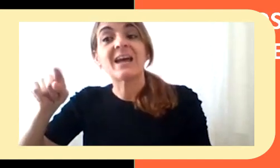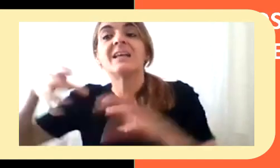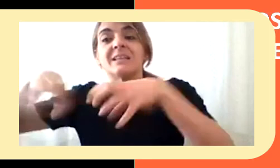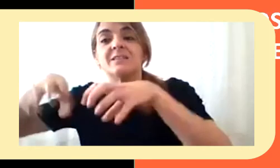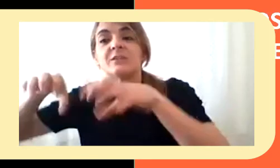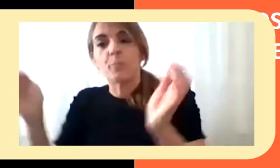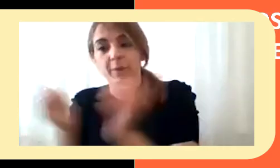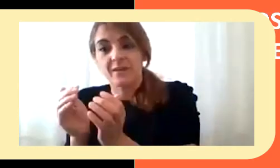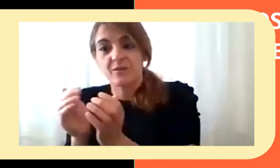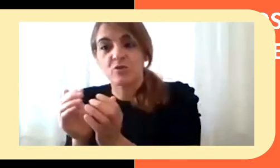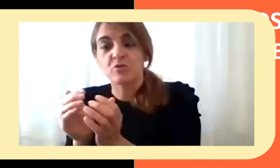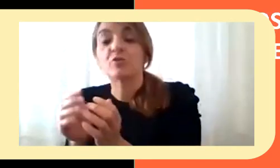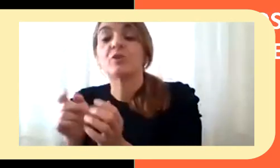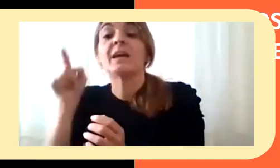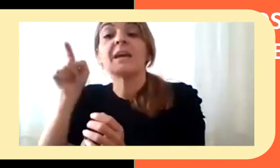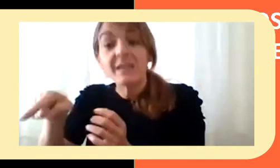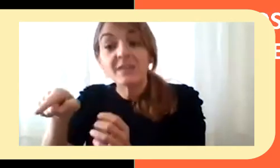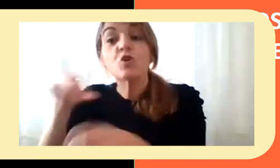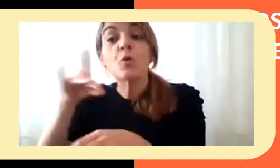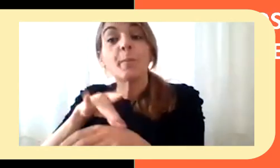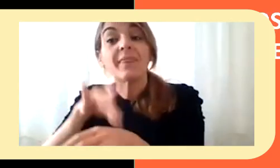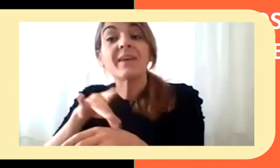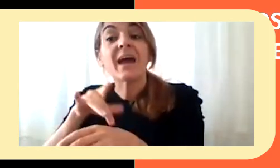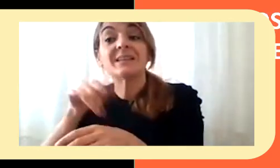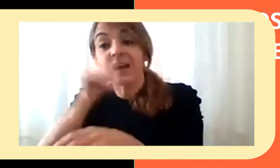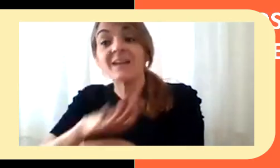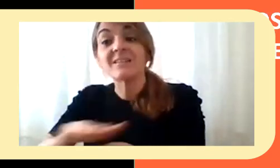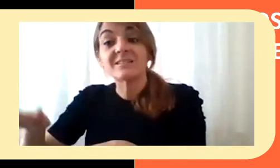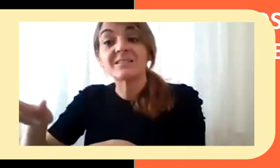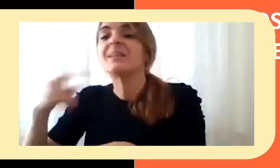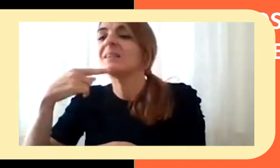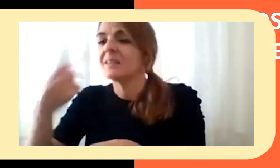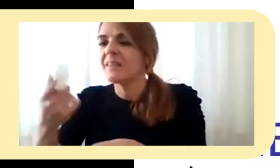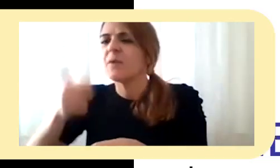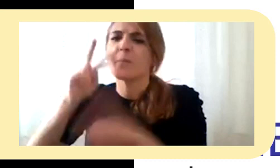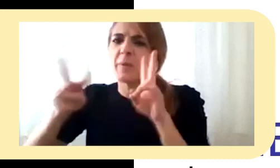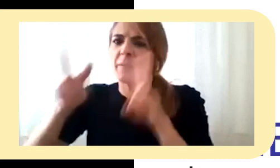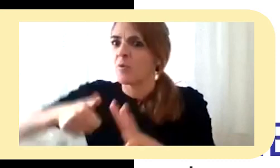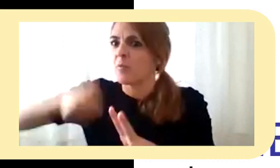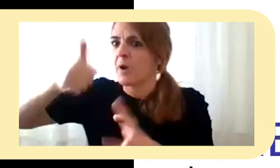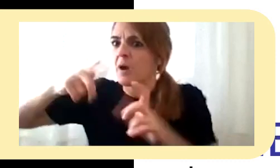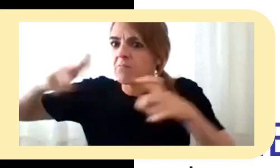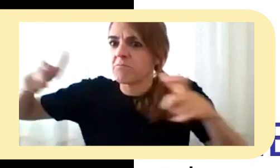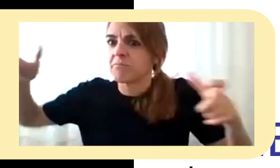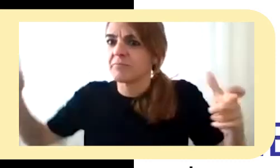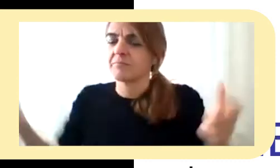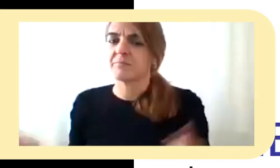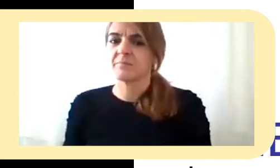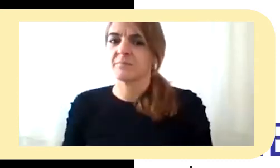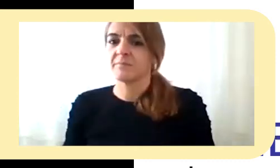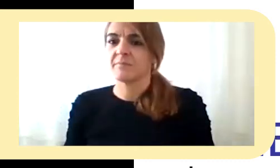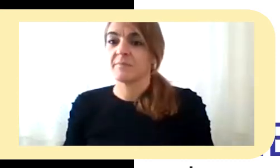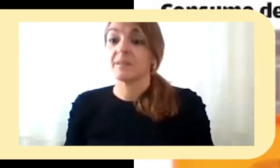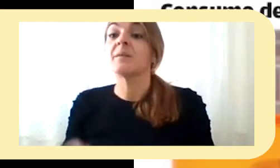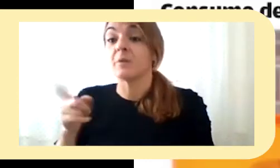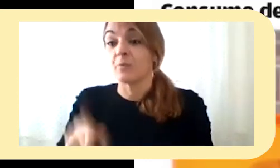los pediatras ya nos están diciendo, cada día vemos más. Bueno, cada día vemos más, pero cada día tenemos más contaminación.